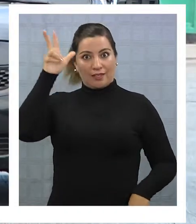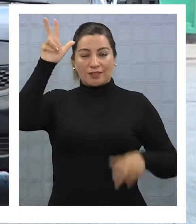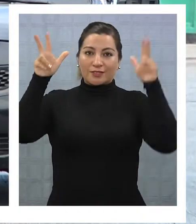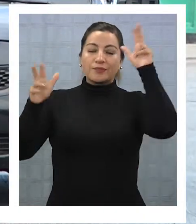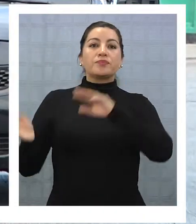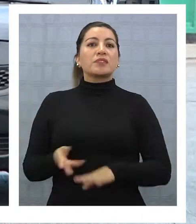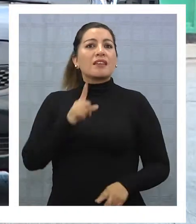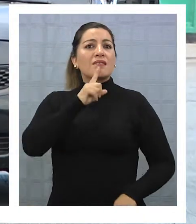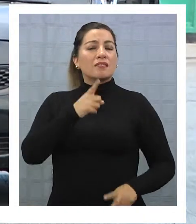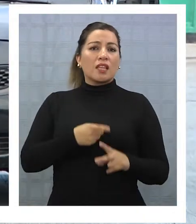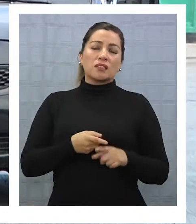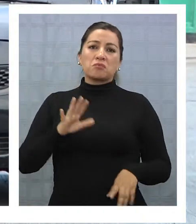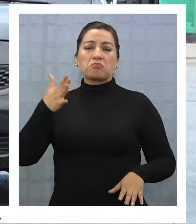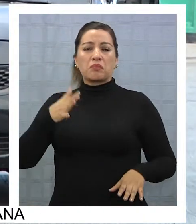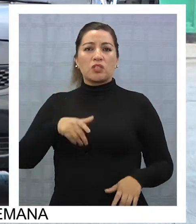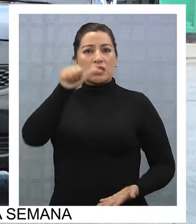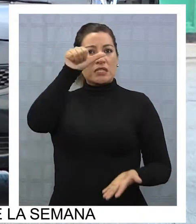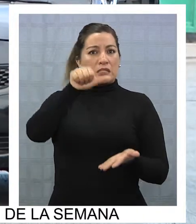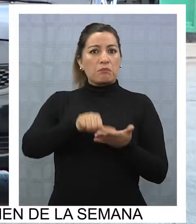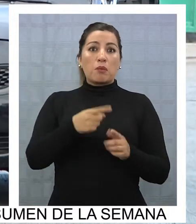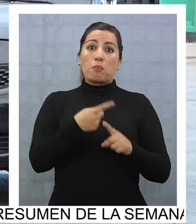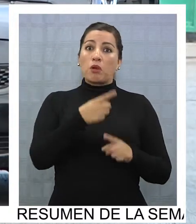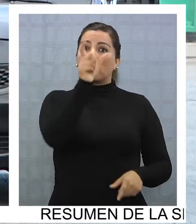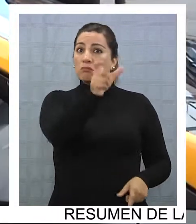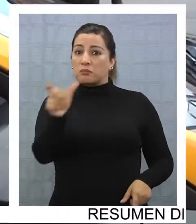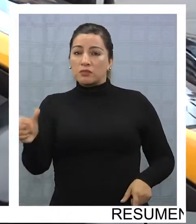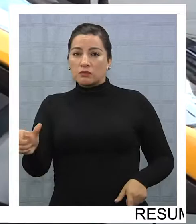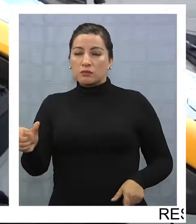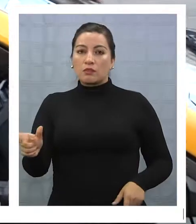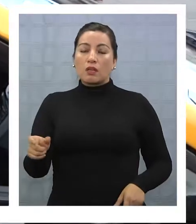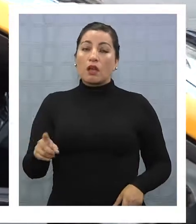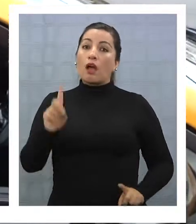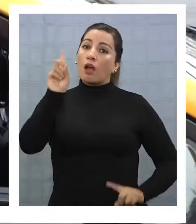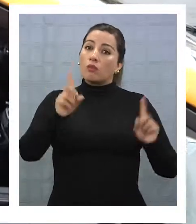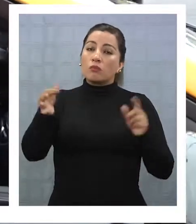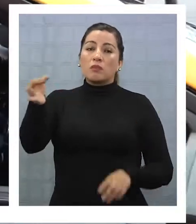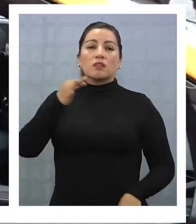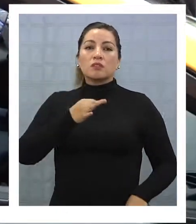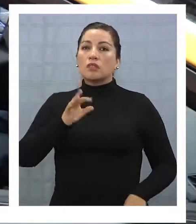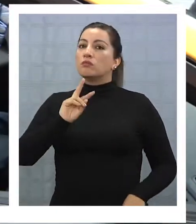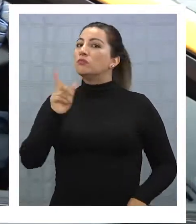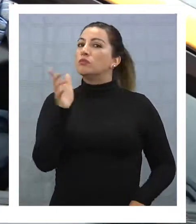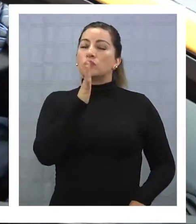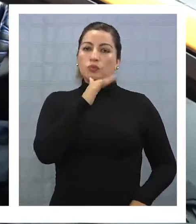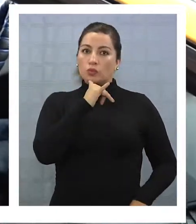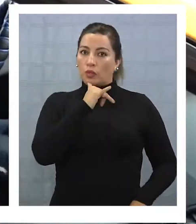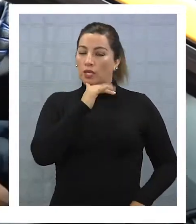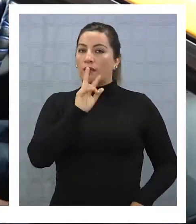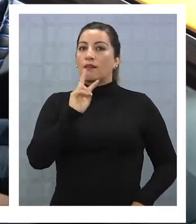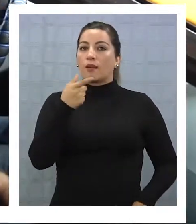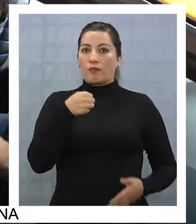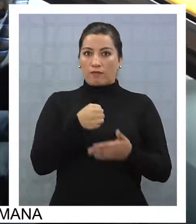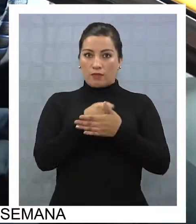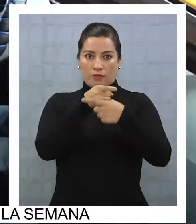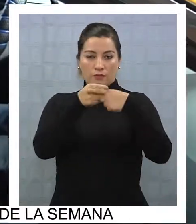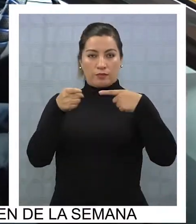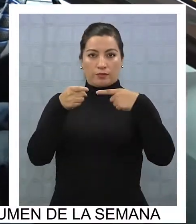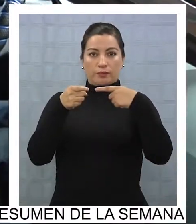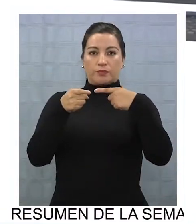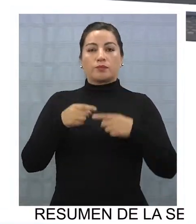Los taxis tienen valores de 6.000 pesos por persona y, según señalaron, no habría variación de precios este fin de